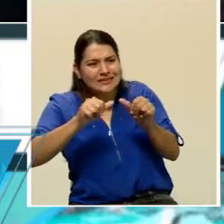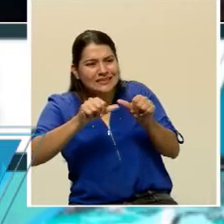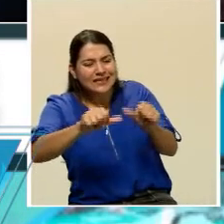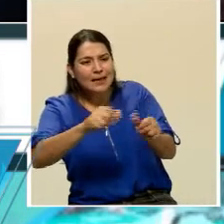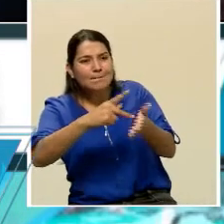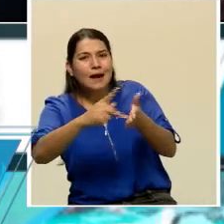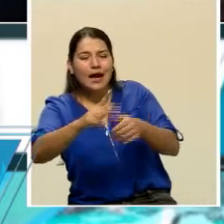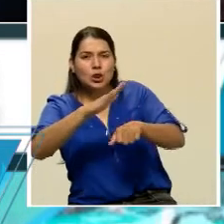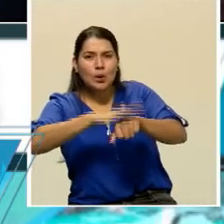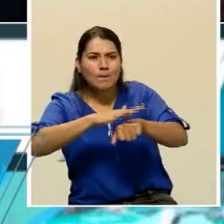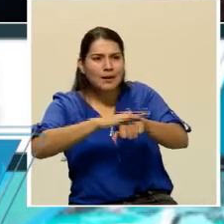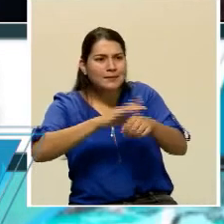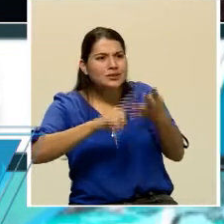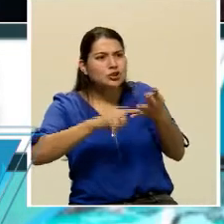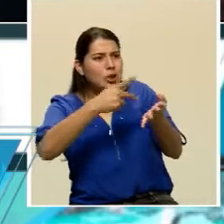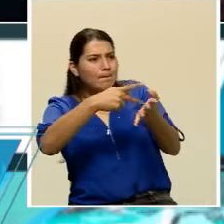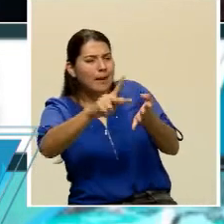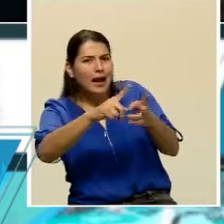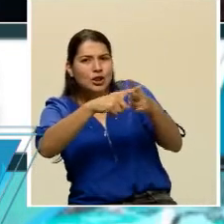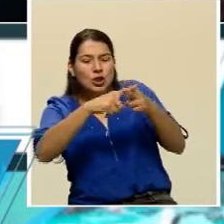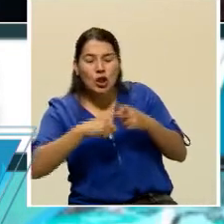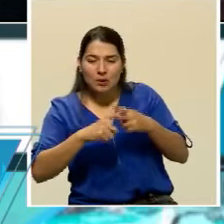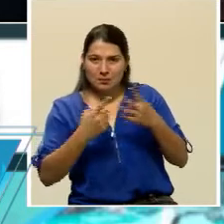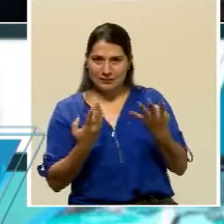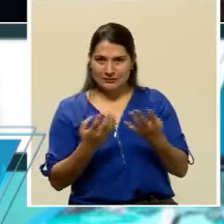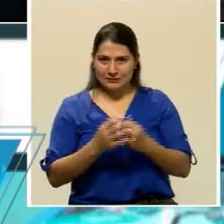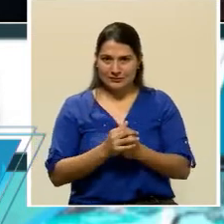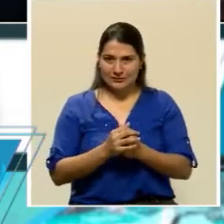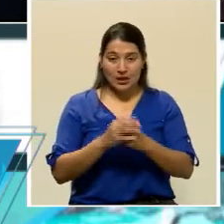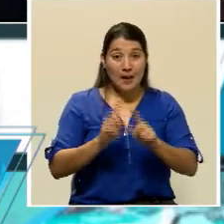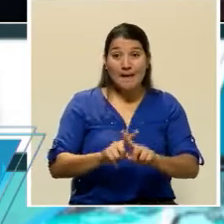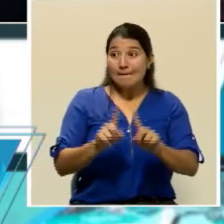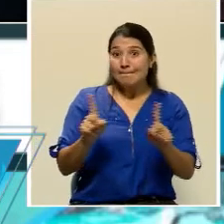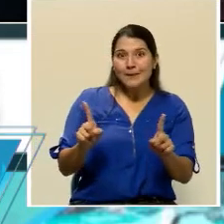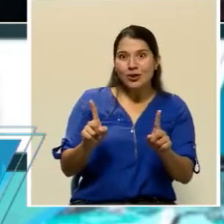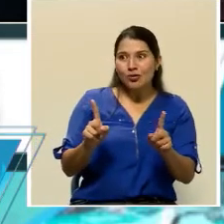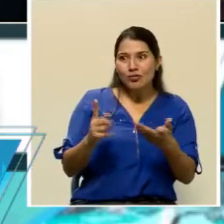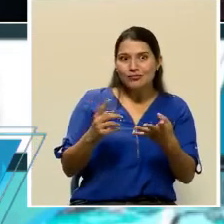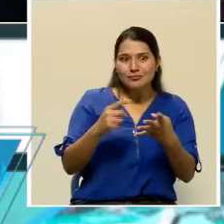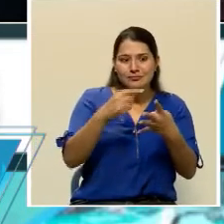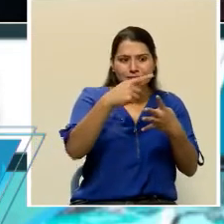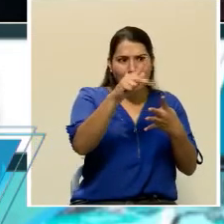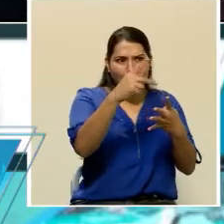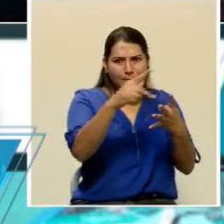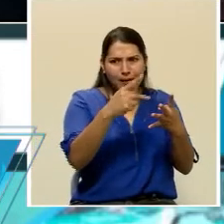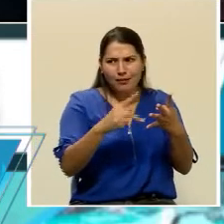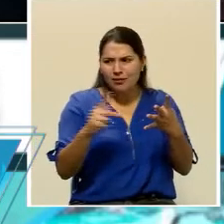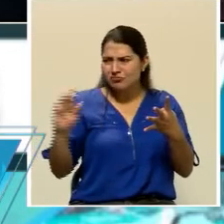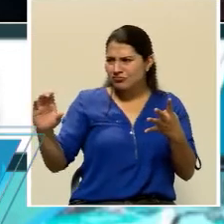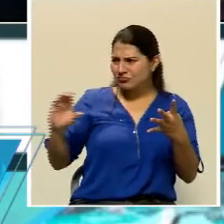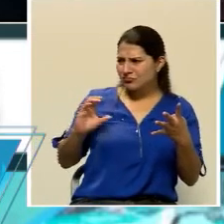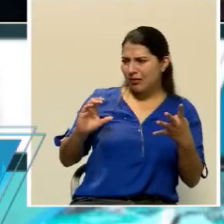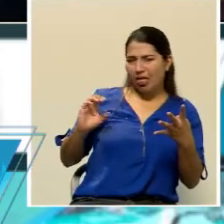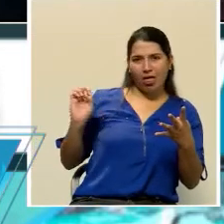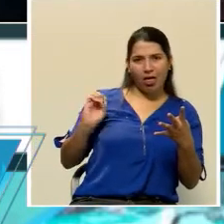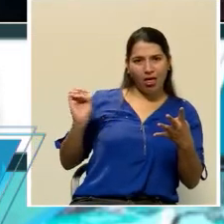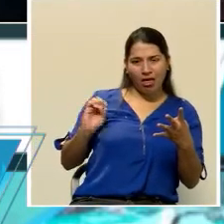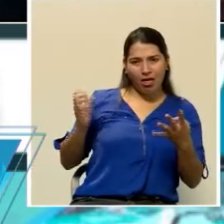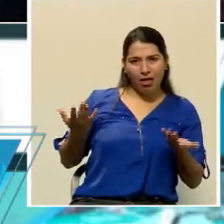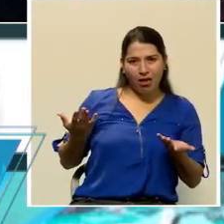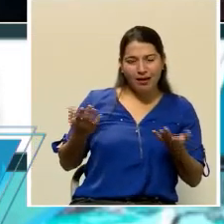patentes, con los bancos, pero no tienen ingresos. esa gente se